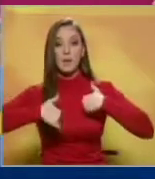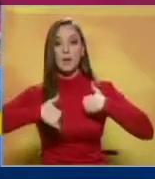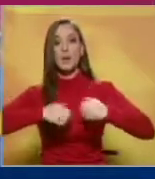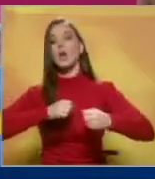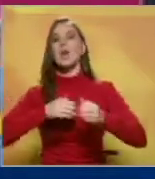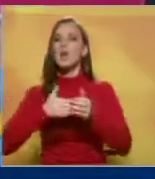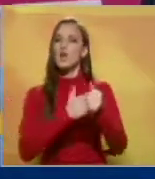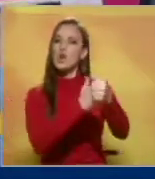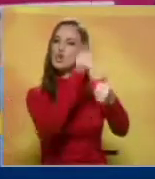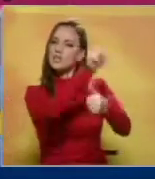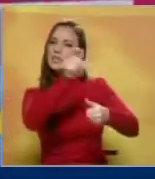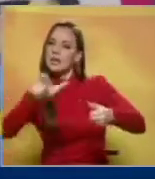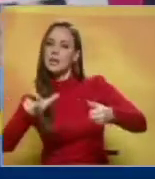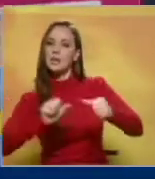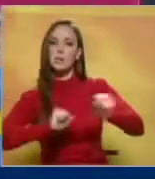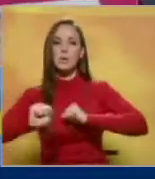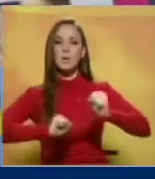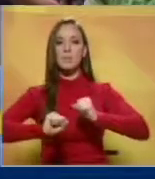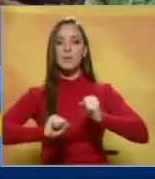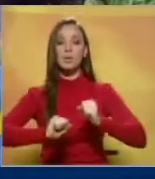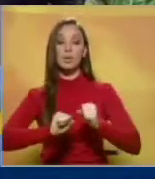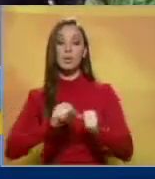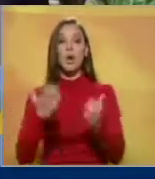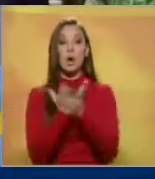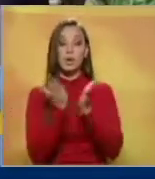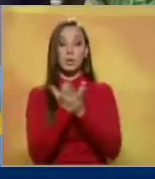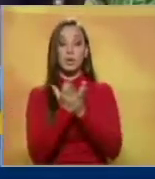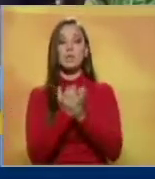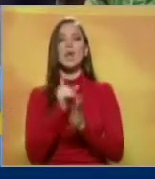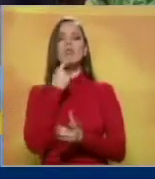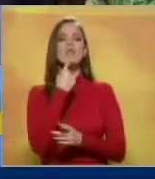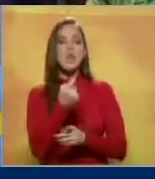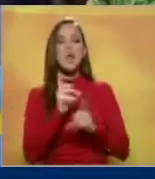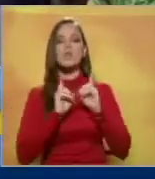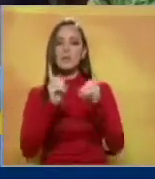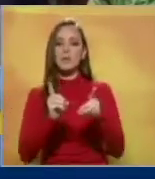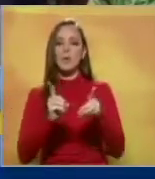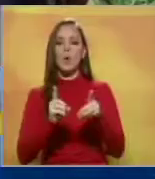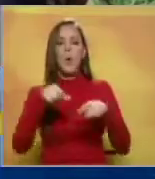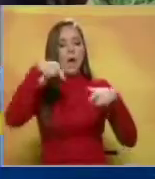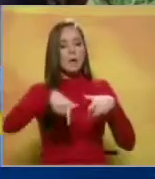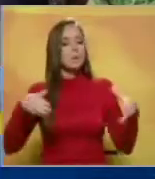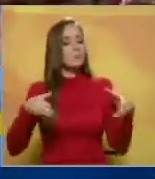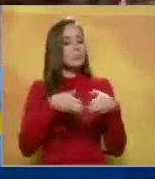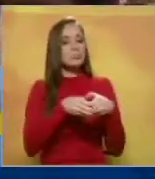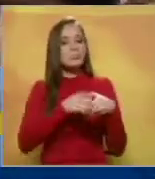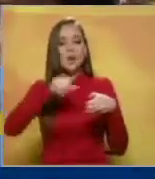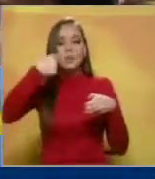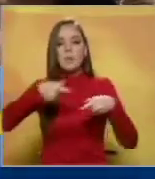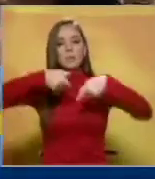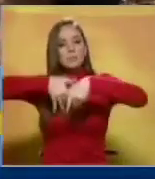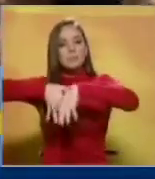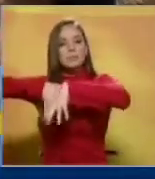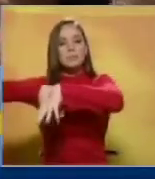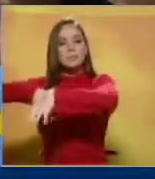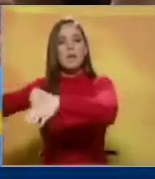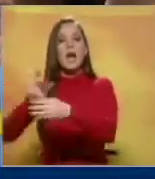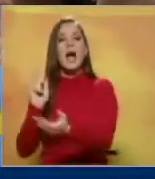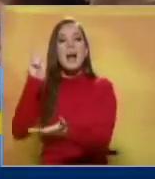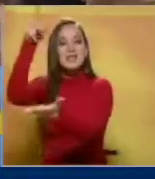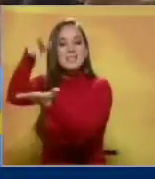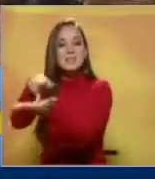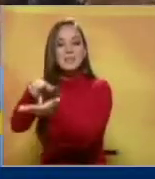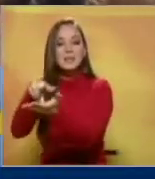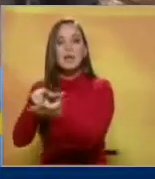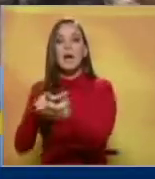han organizado una movilización desde este punto de caracas hasta la fiscalía general de la república en el municipio libertador sin